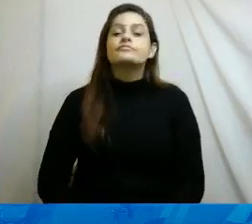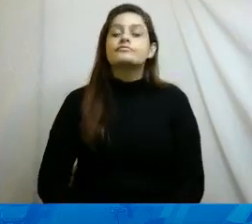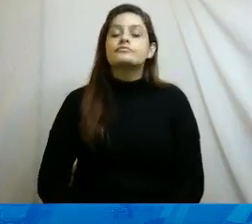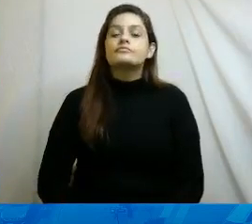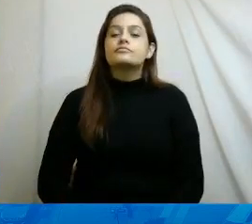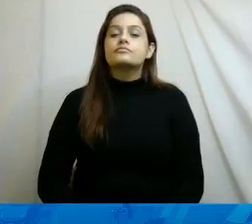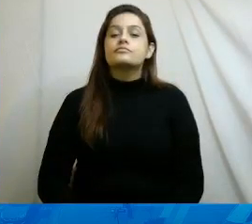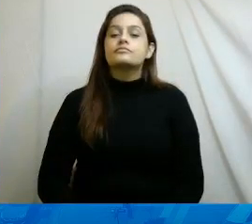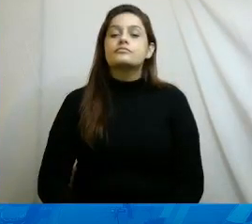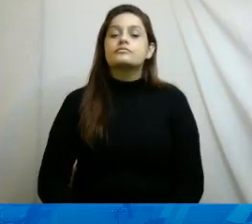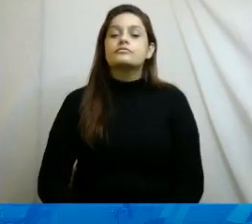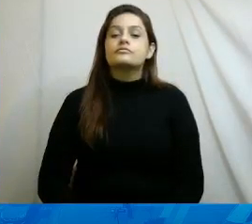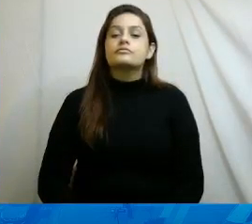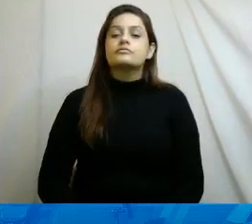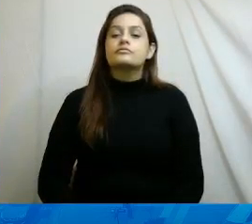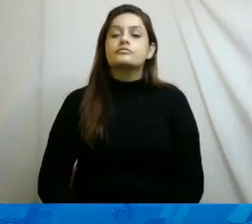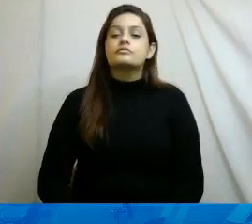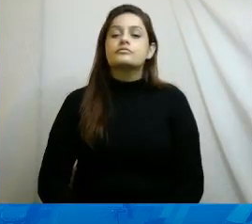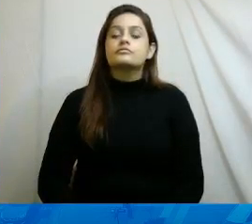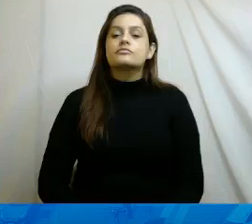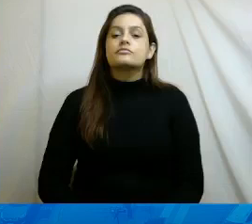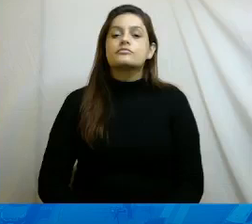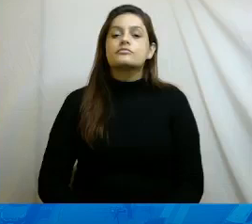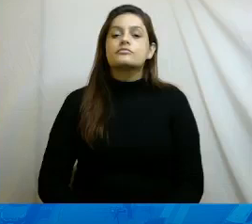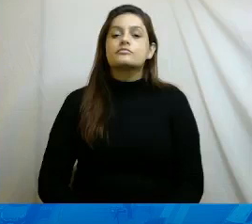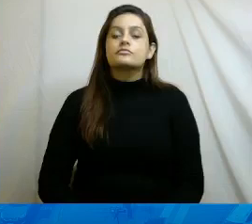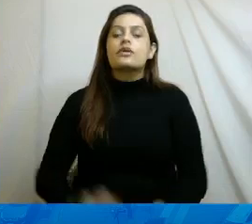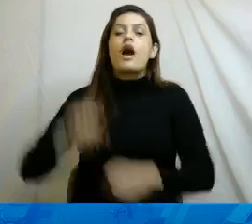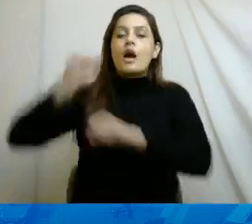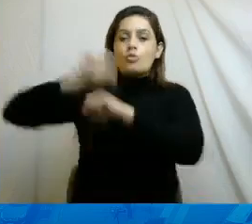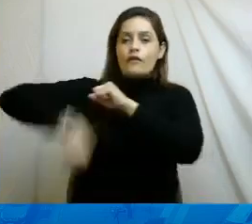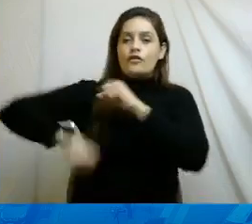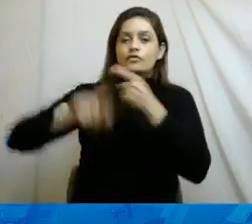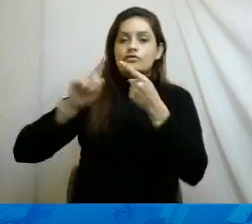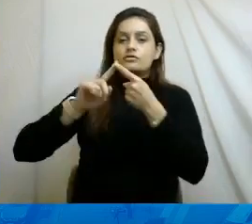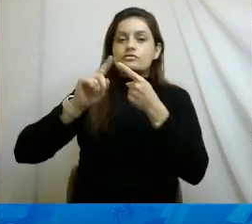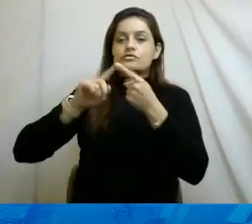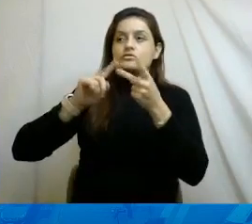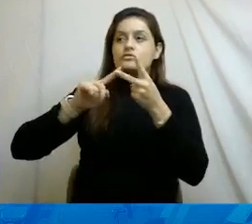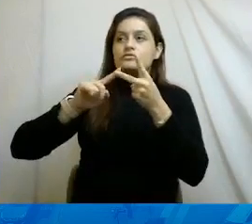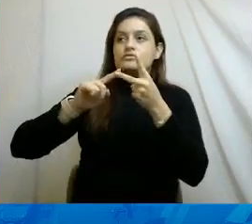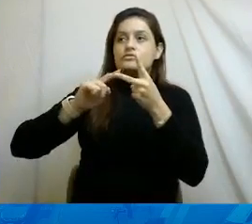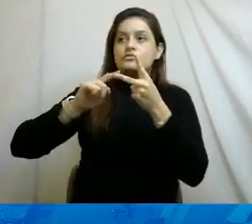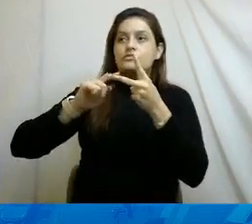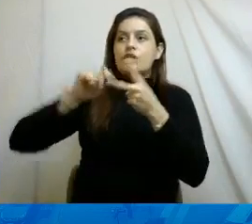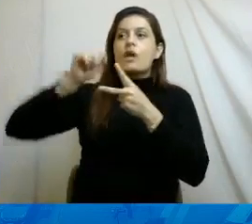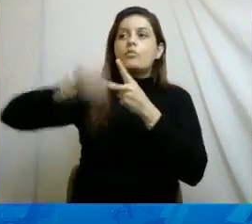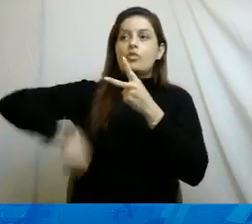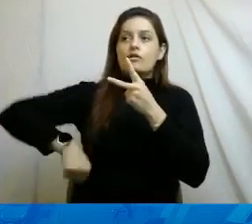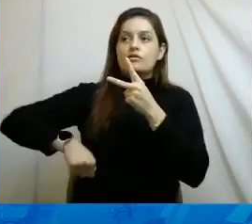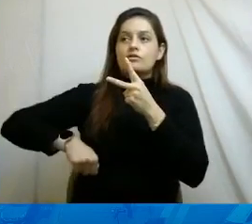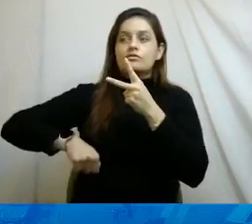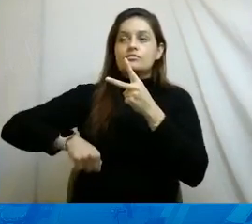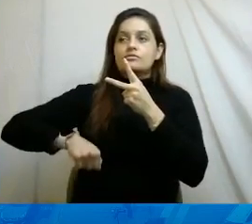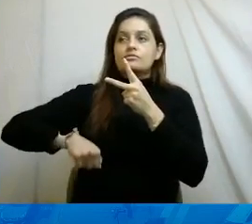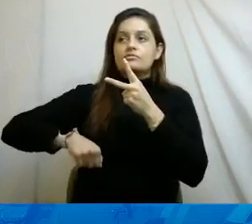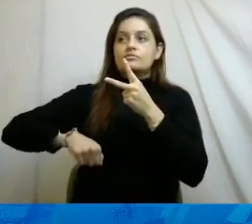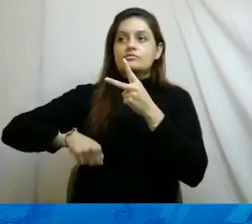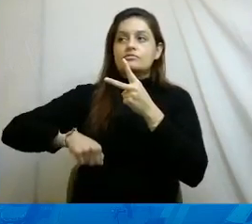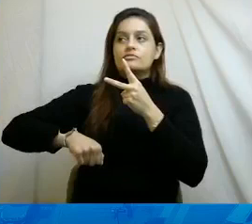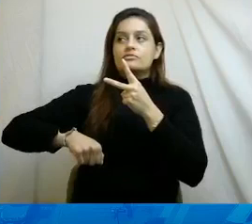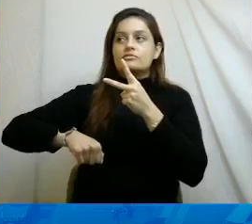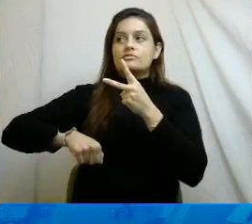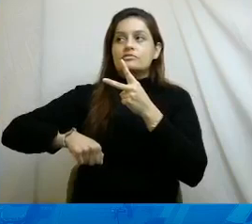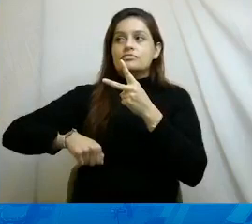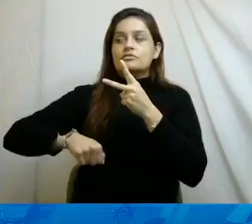cómo. Ya, quieren aprobar. El señor Martínez. Apruebo. Domínguez. ¿Cómo? Dígalo fuerte, pues.